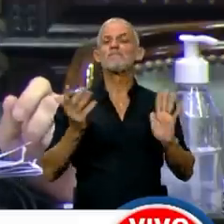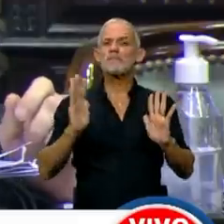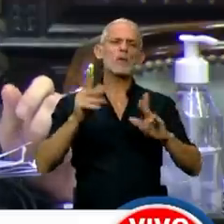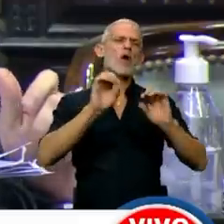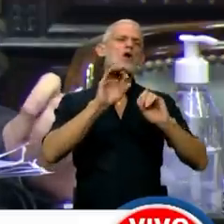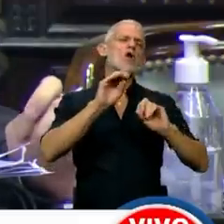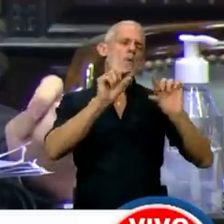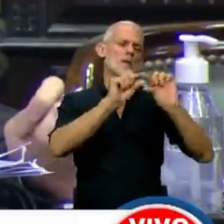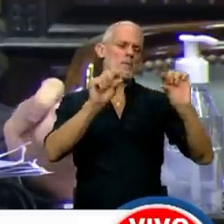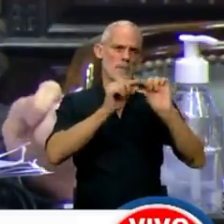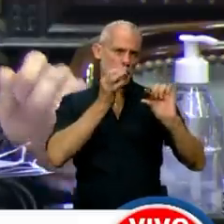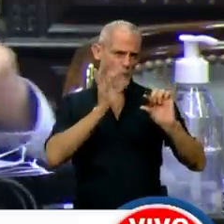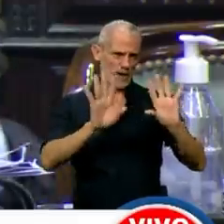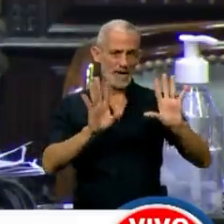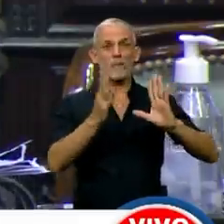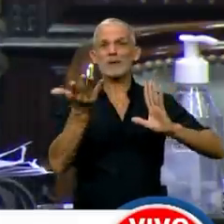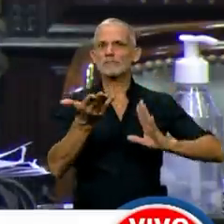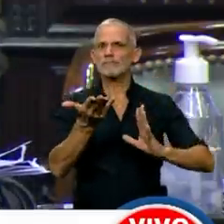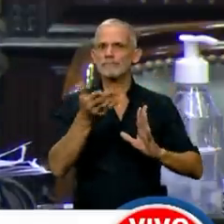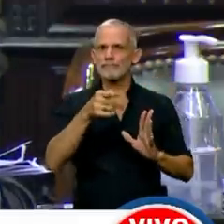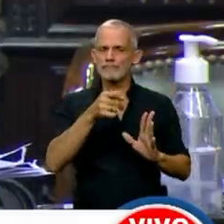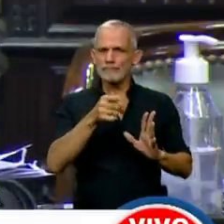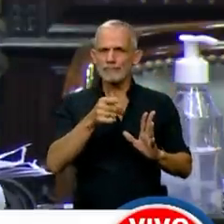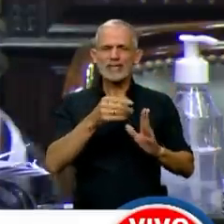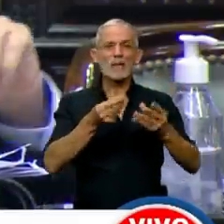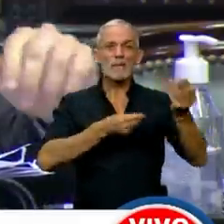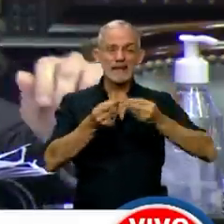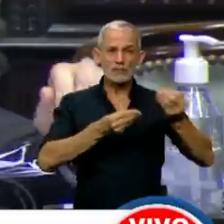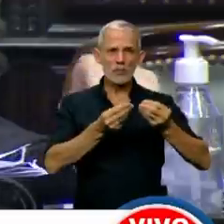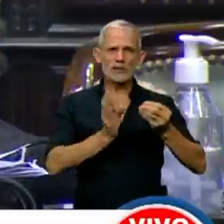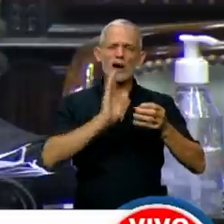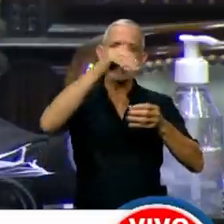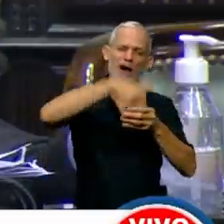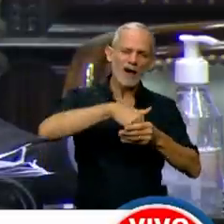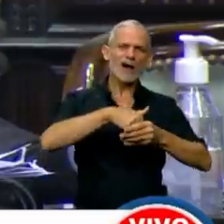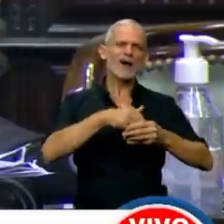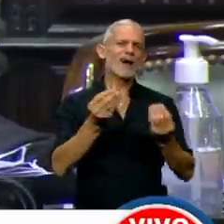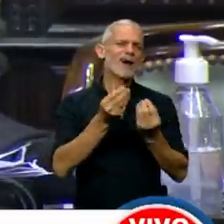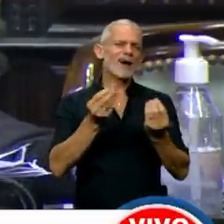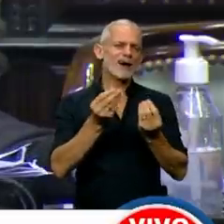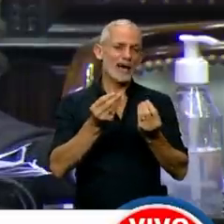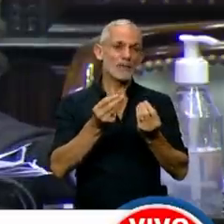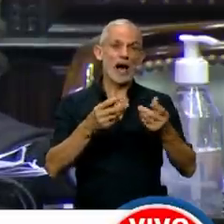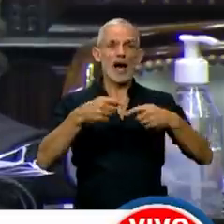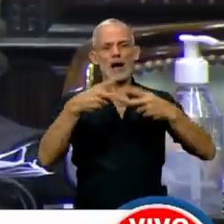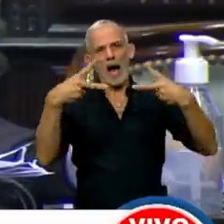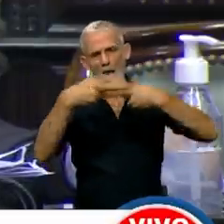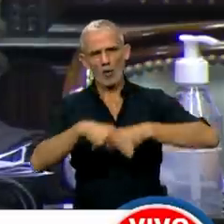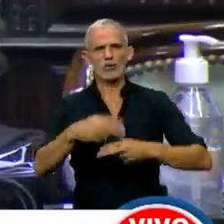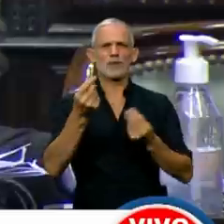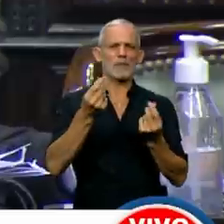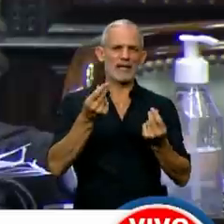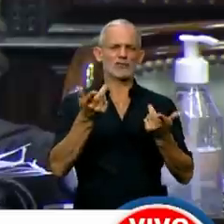ponerle el nombre que quieran pero este presupuesto trae como consecuencia ajuste de tarifa